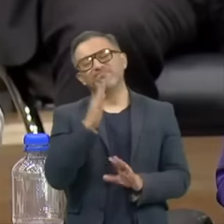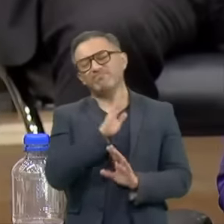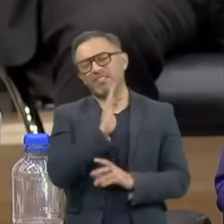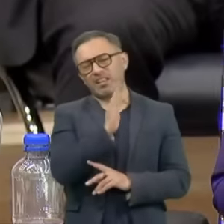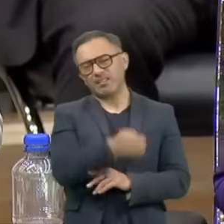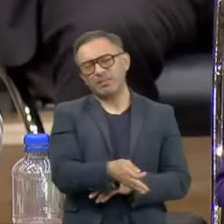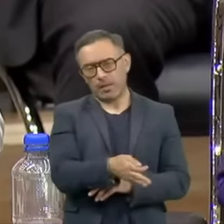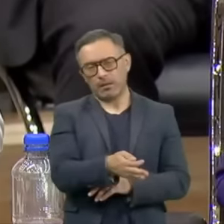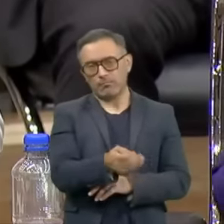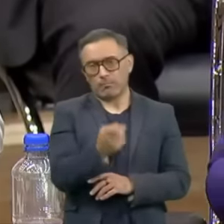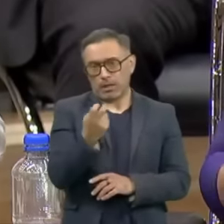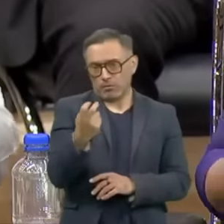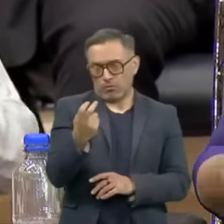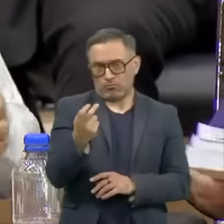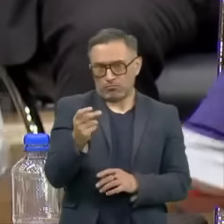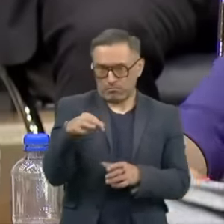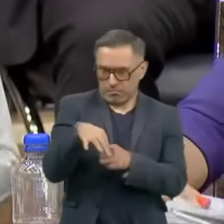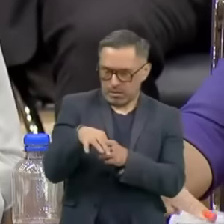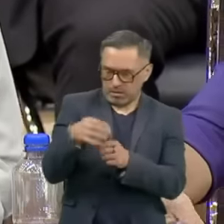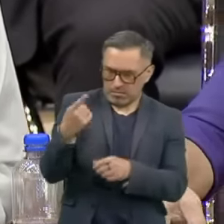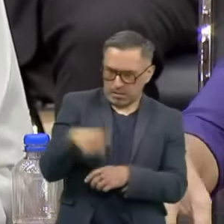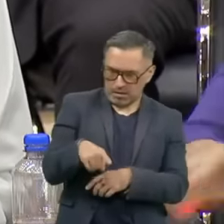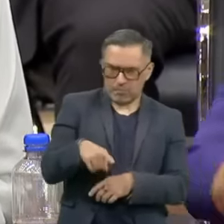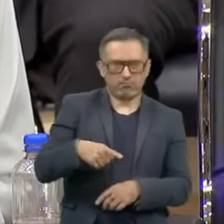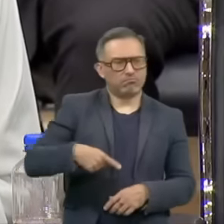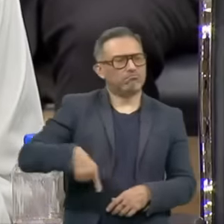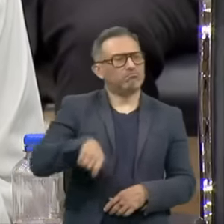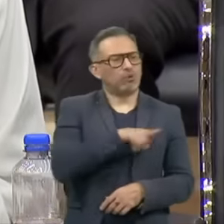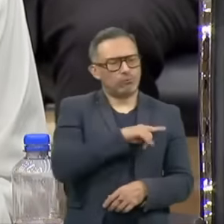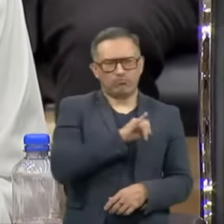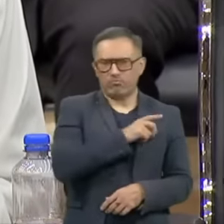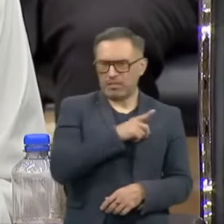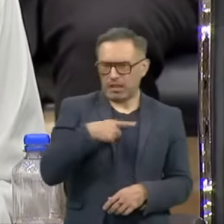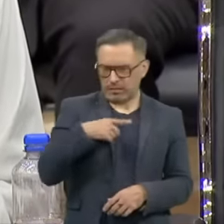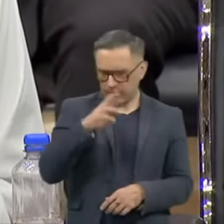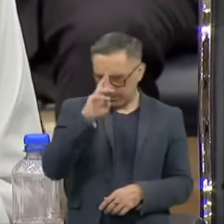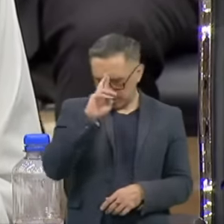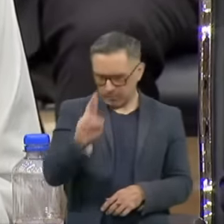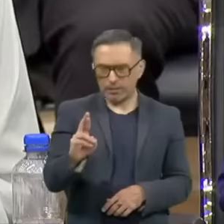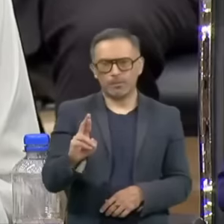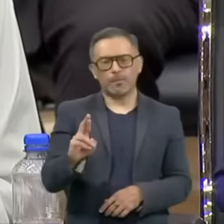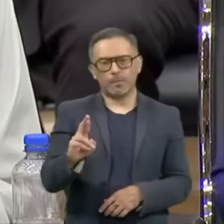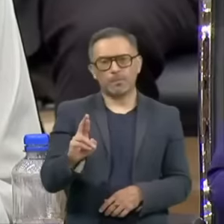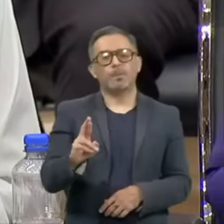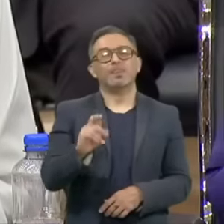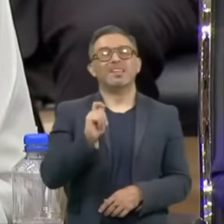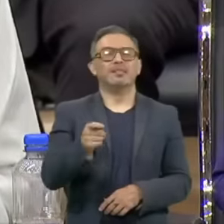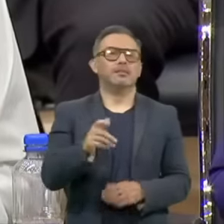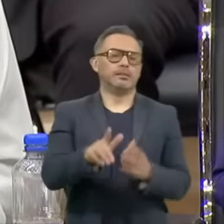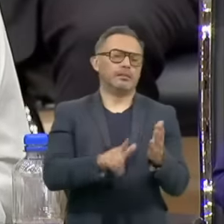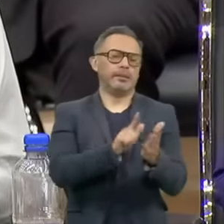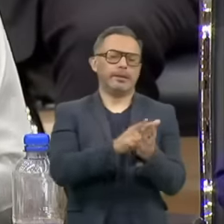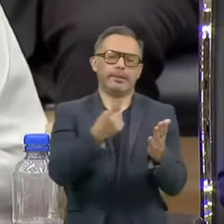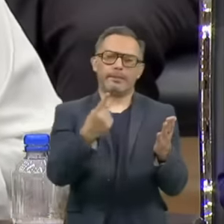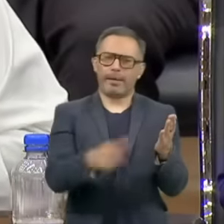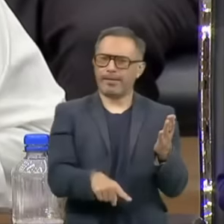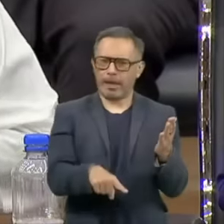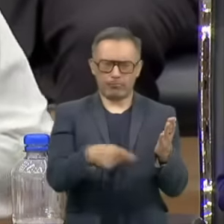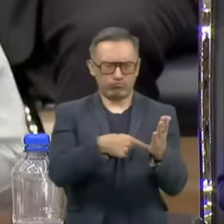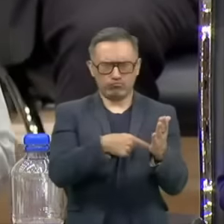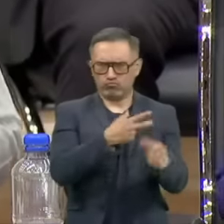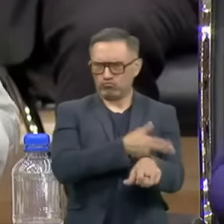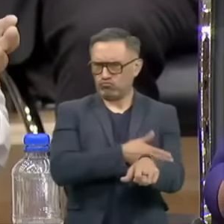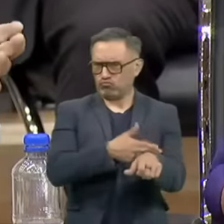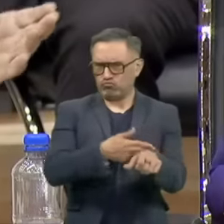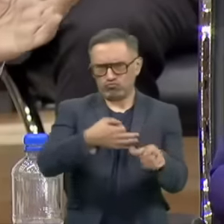que nosotros tenemos que honrar y que es un mandato legal y legítimo. Nosotros no